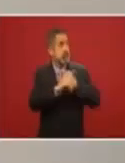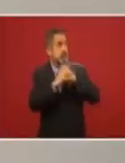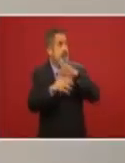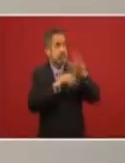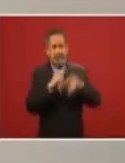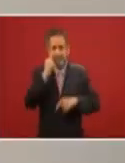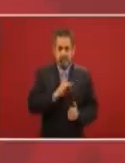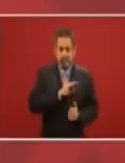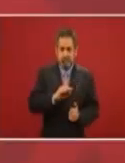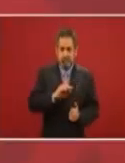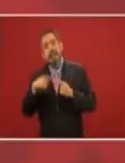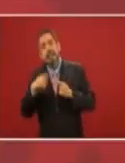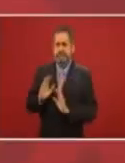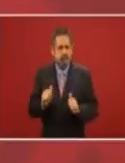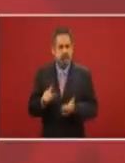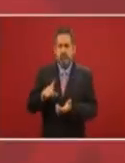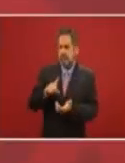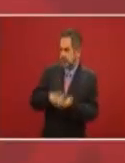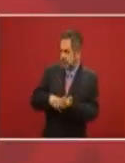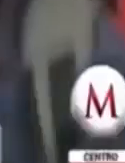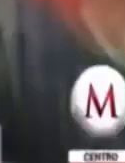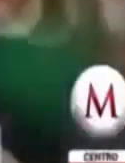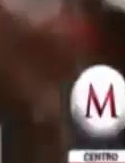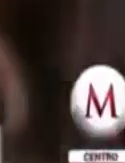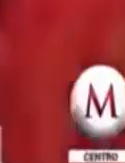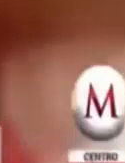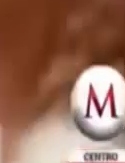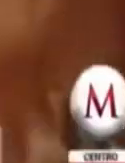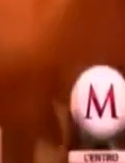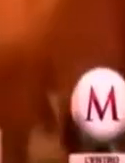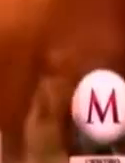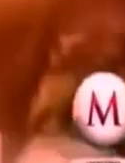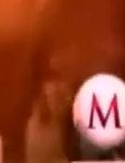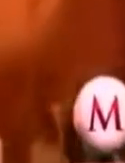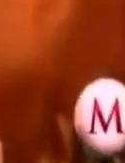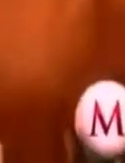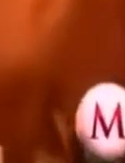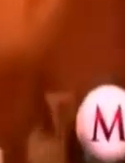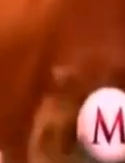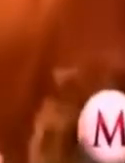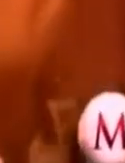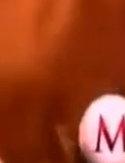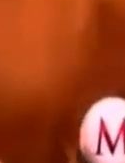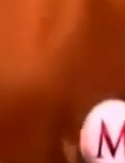Y esto significa besar cuarentonas. Ven para